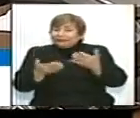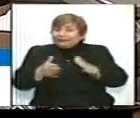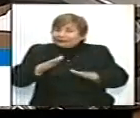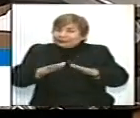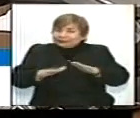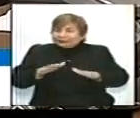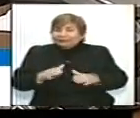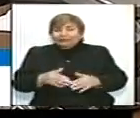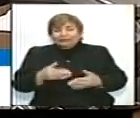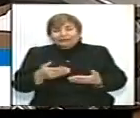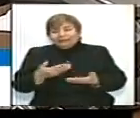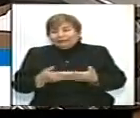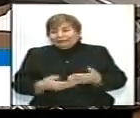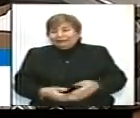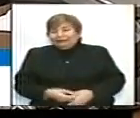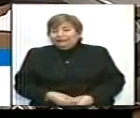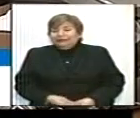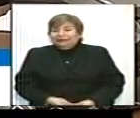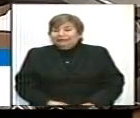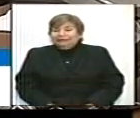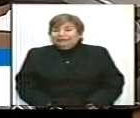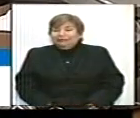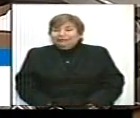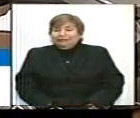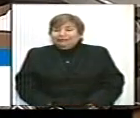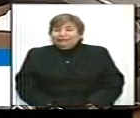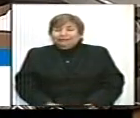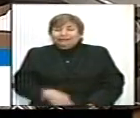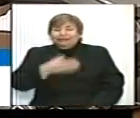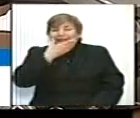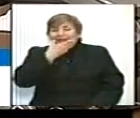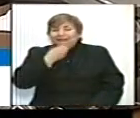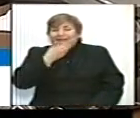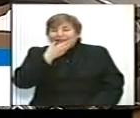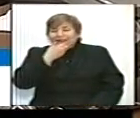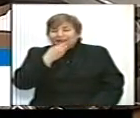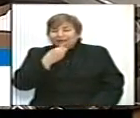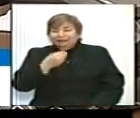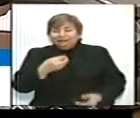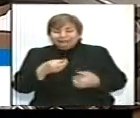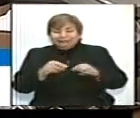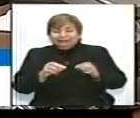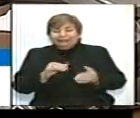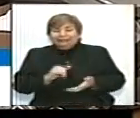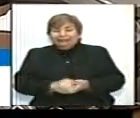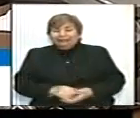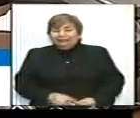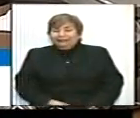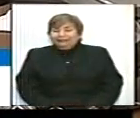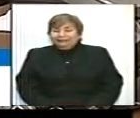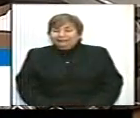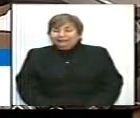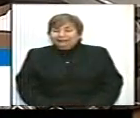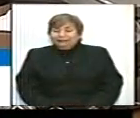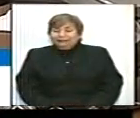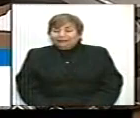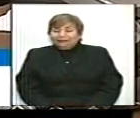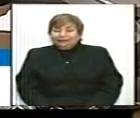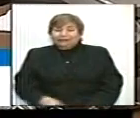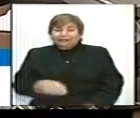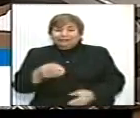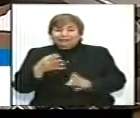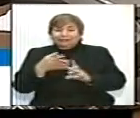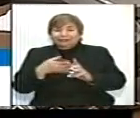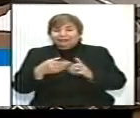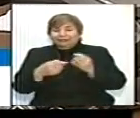cumplir a cabalidad, logrando la firma del convenio a diciembre y permitiendo que el expediente técnico pueda